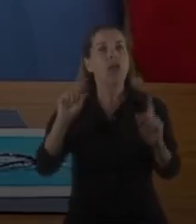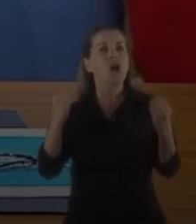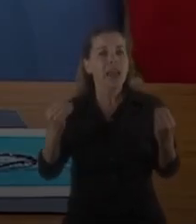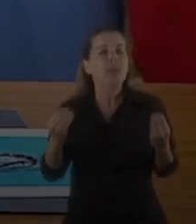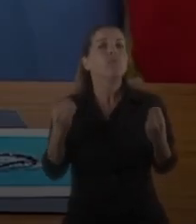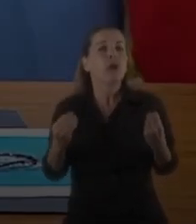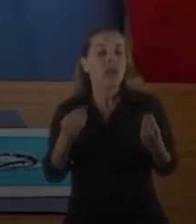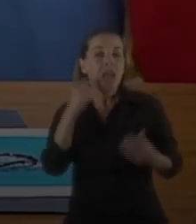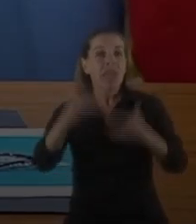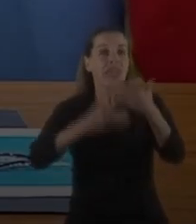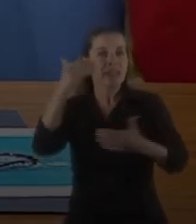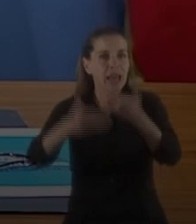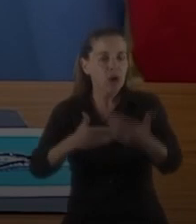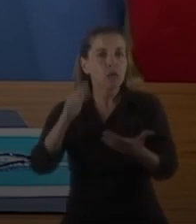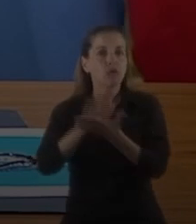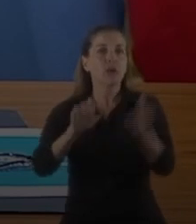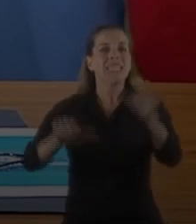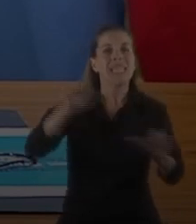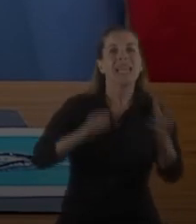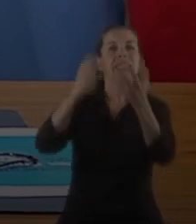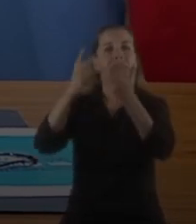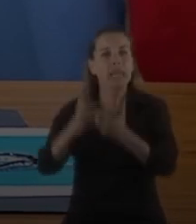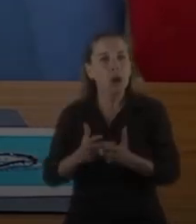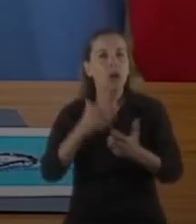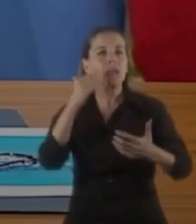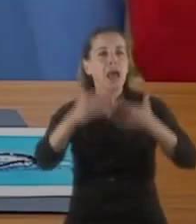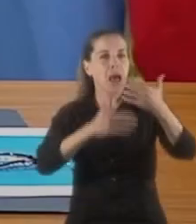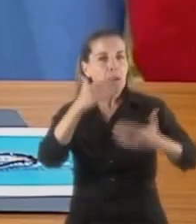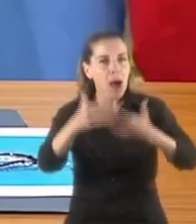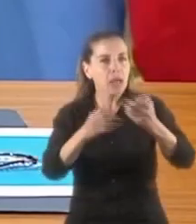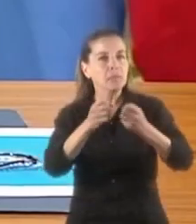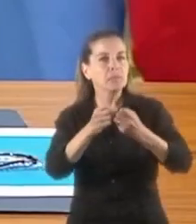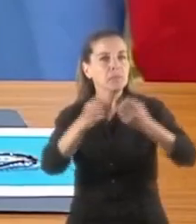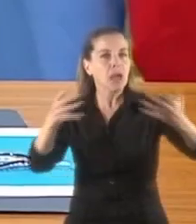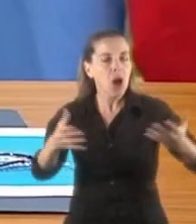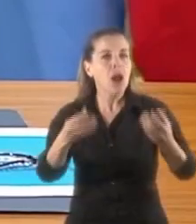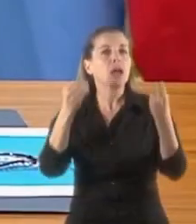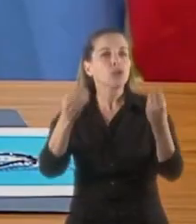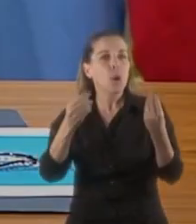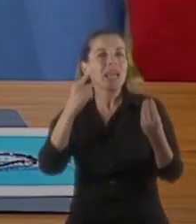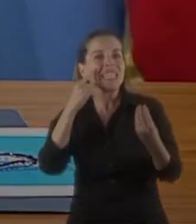que se está dando en toda esa materia. Todo el desarrollo de la inteligencia artificial